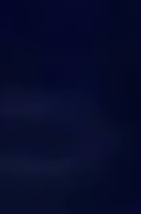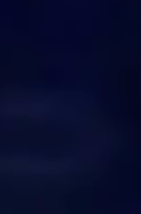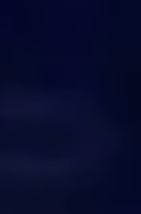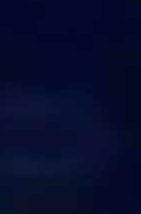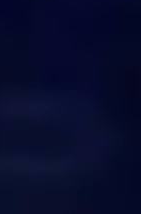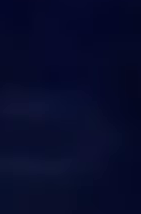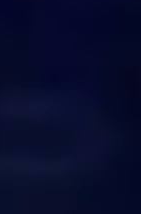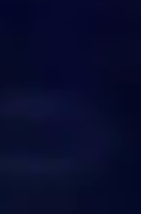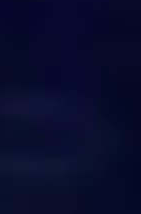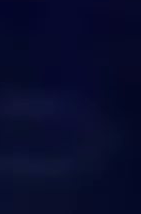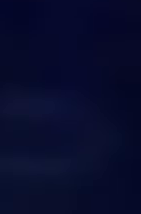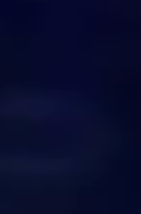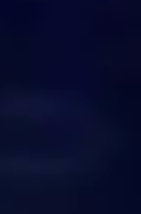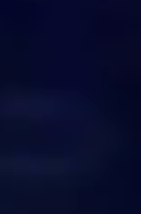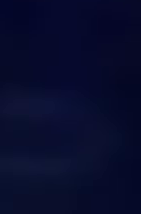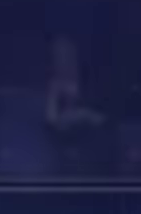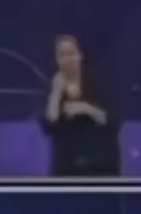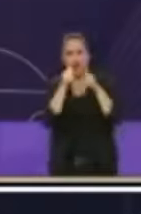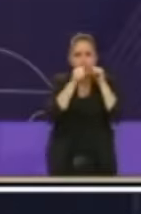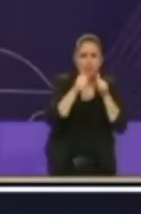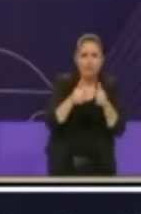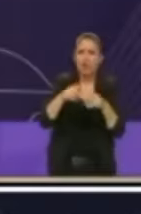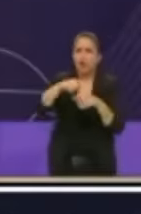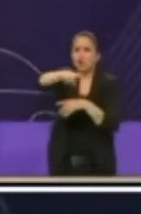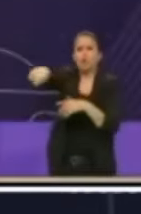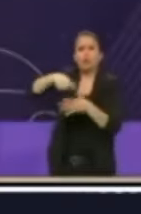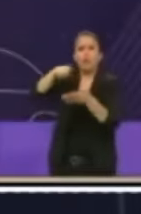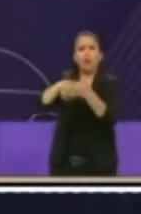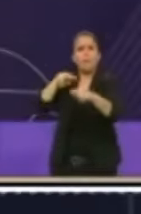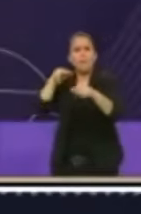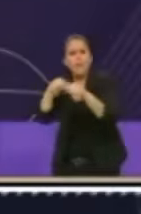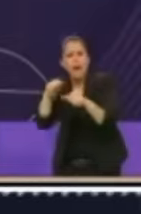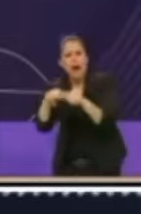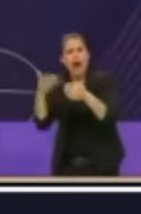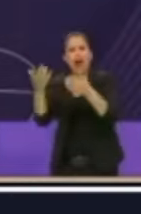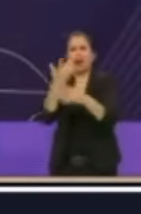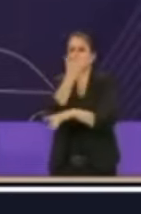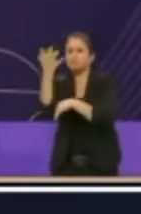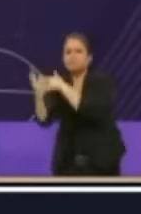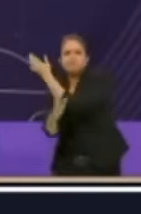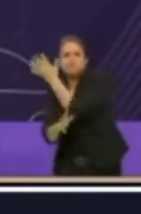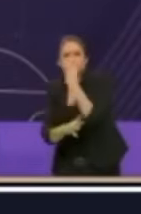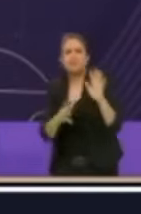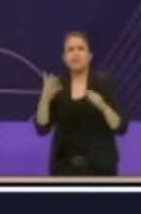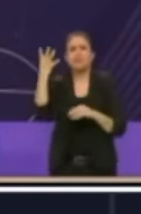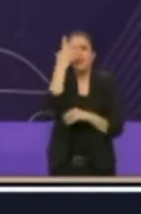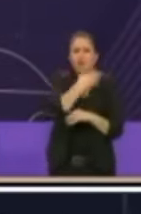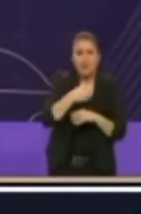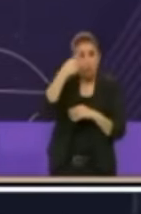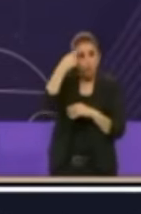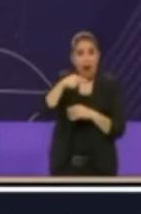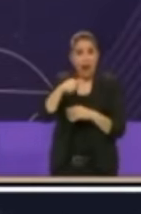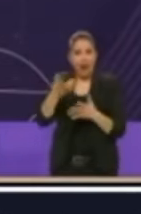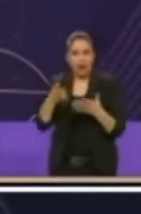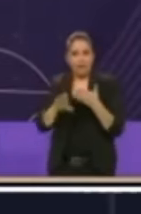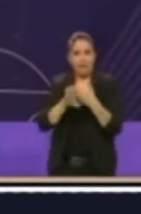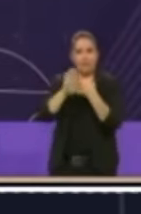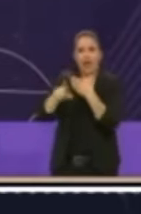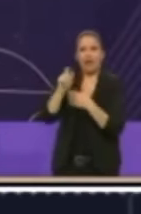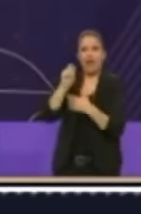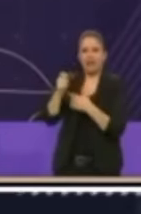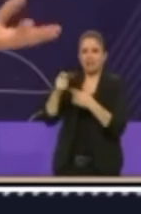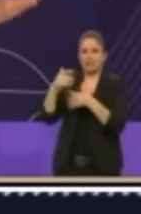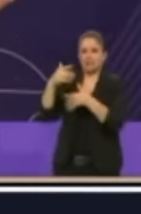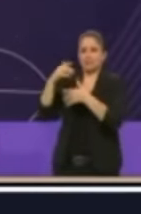generan comezón en la cara. Y entonces ella dice, bueno, con la pandemia hubo mucho crecimiento en la ciudad y pues se